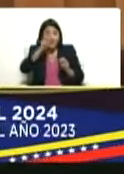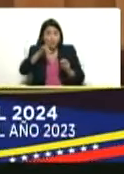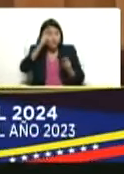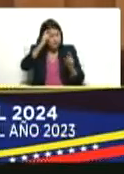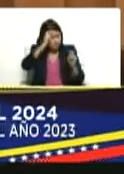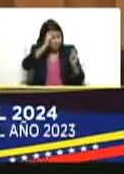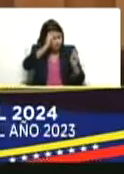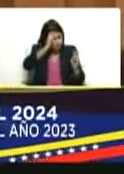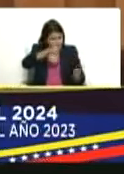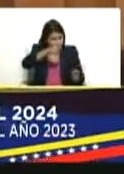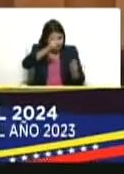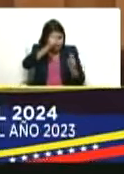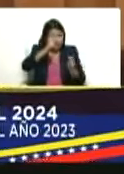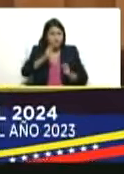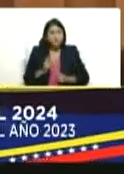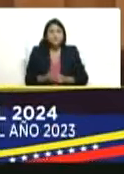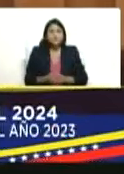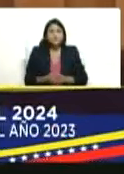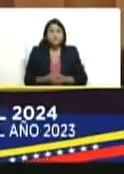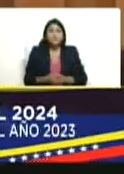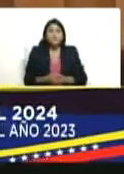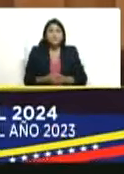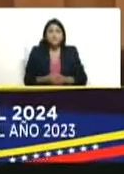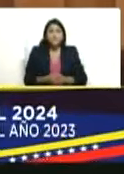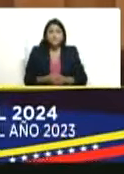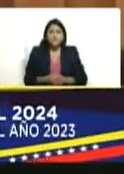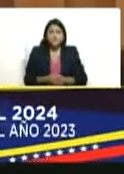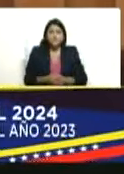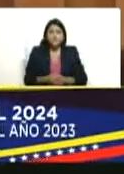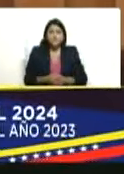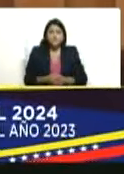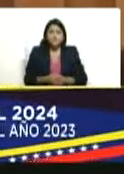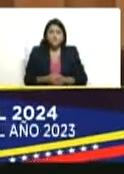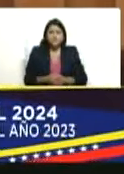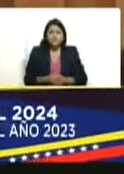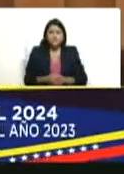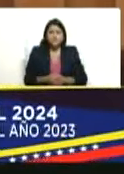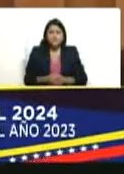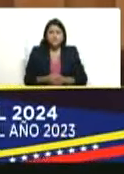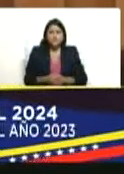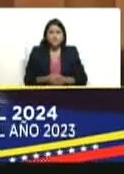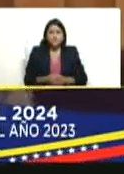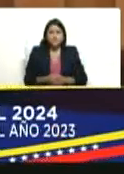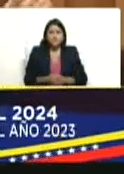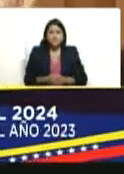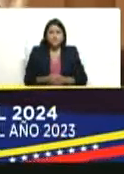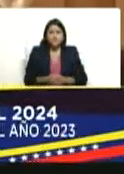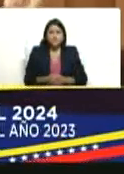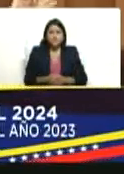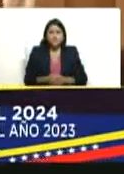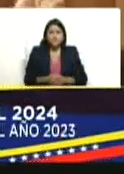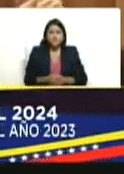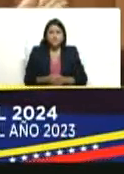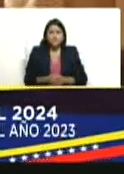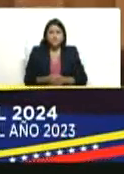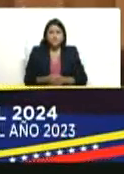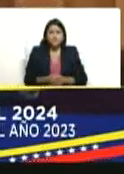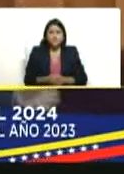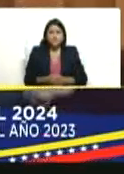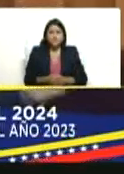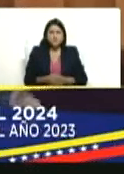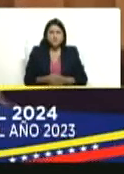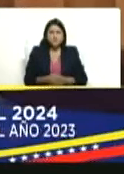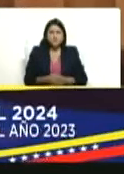con las riendas y el gobierno judicial nacional y soberano en el país, el verdadero Tribunal Supremo de